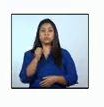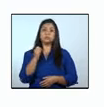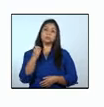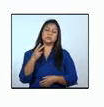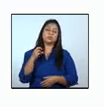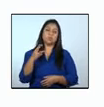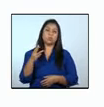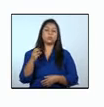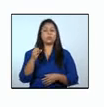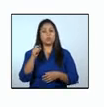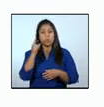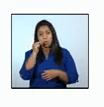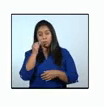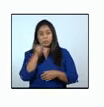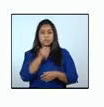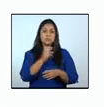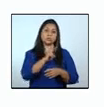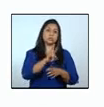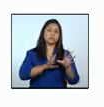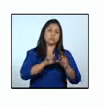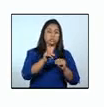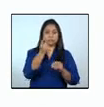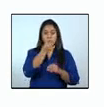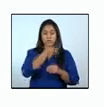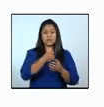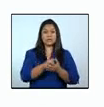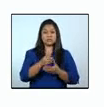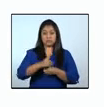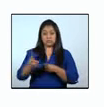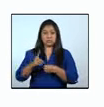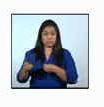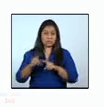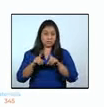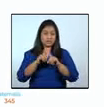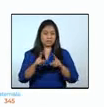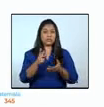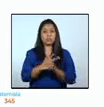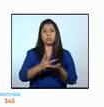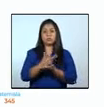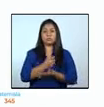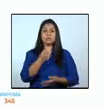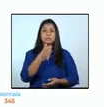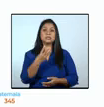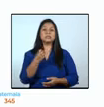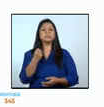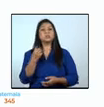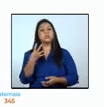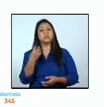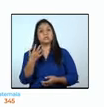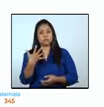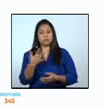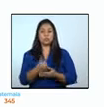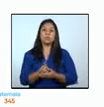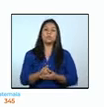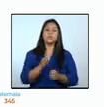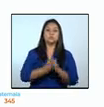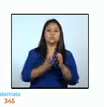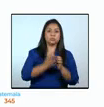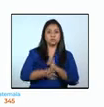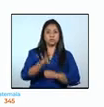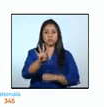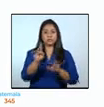mujeres, los cuales se encuentran en los siguientes departamentos: Guatemala 345, Escuintla